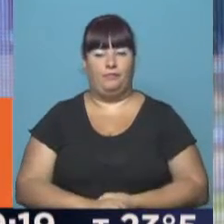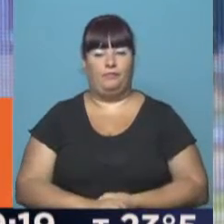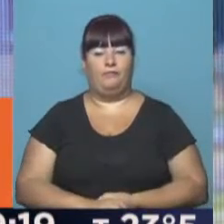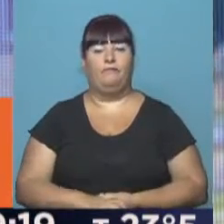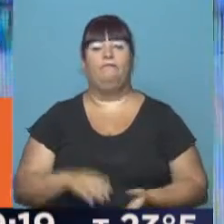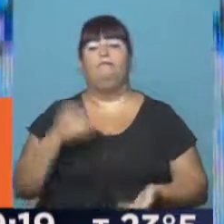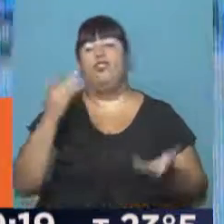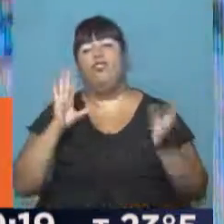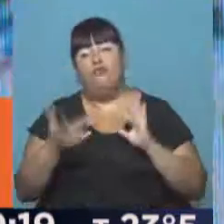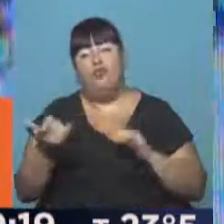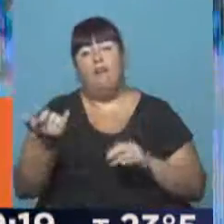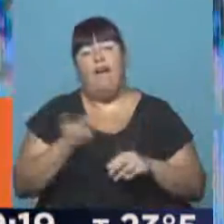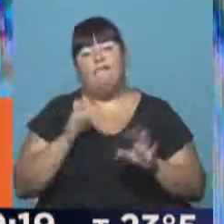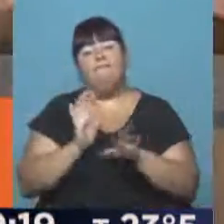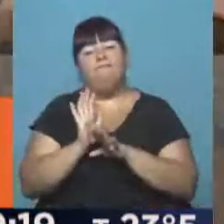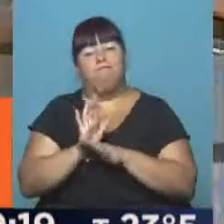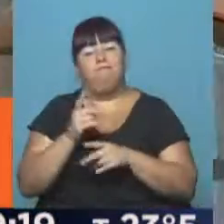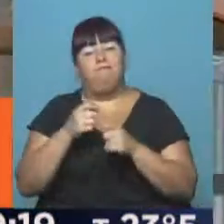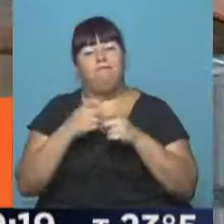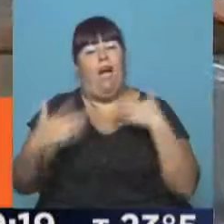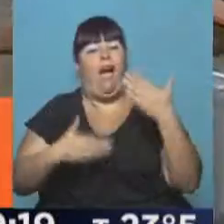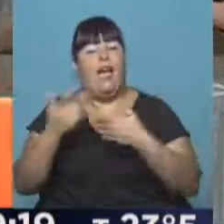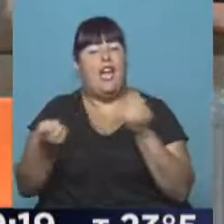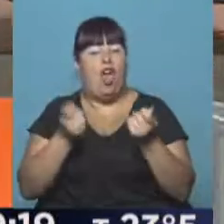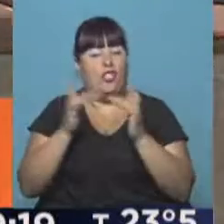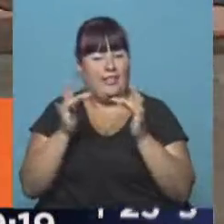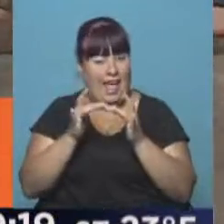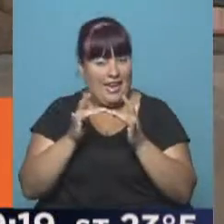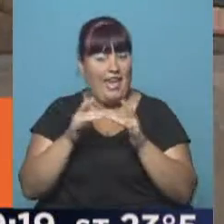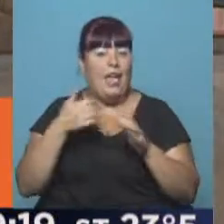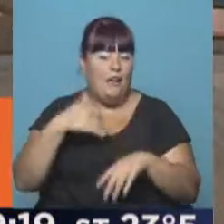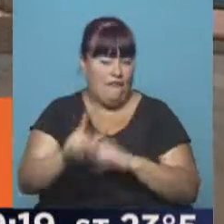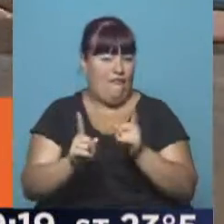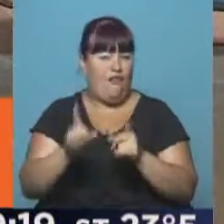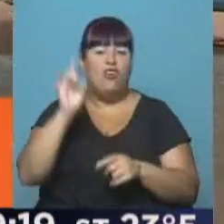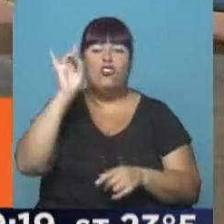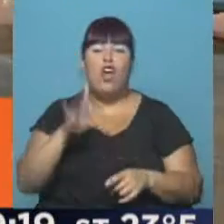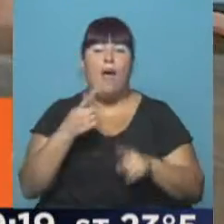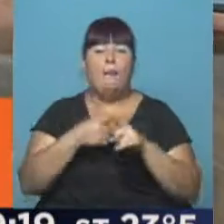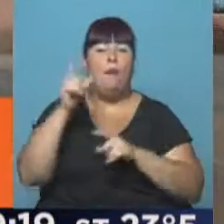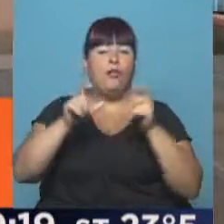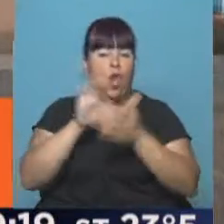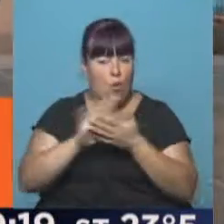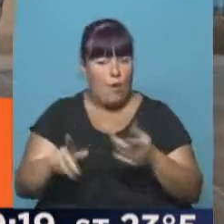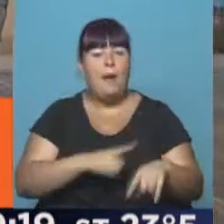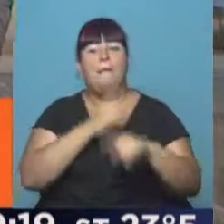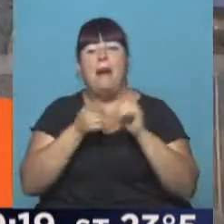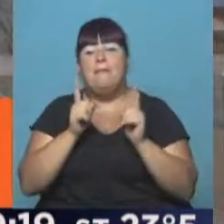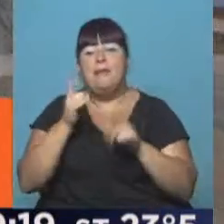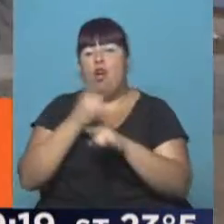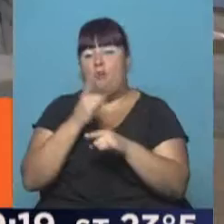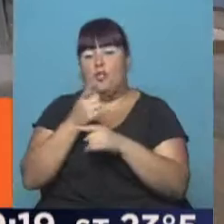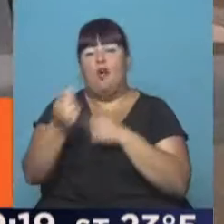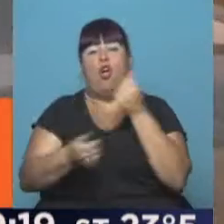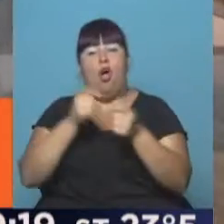armonia nos adelantan que el crecimiento de comercio electrónico se va a seguir dando no solo por nuevos usuarios sino por los mismos usuarios